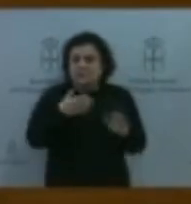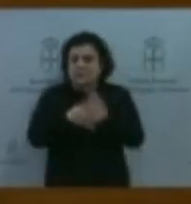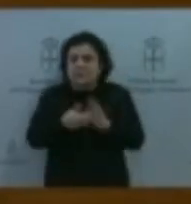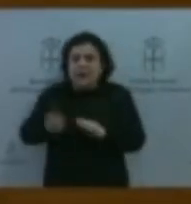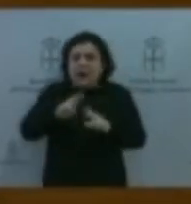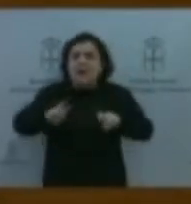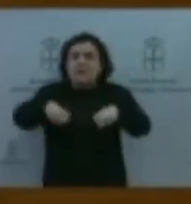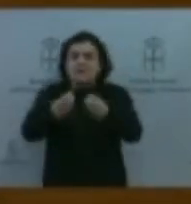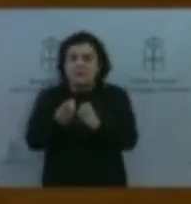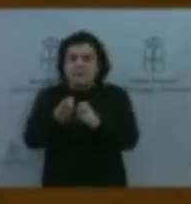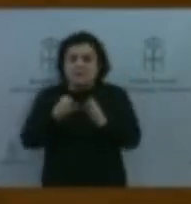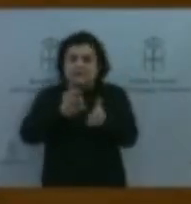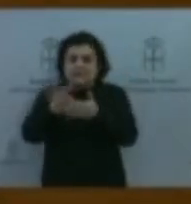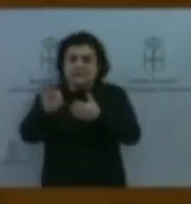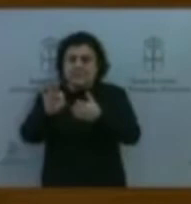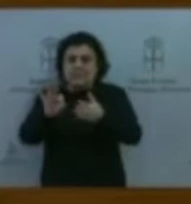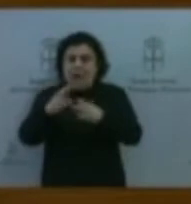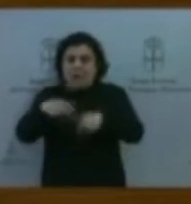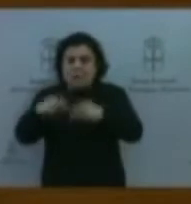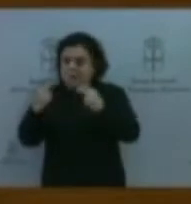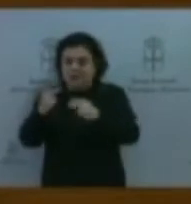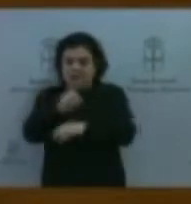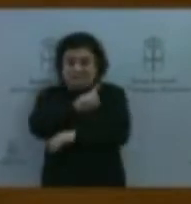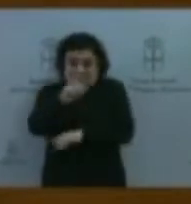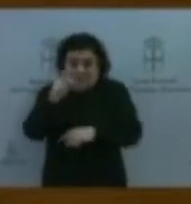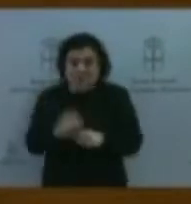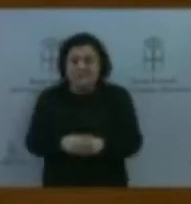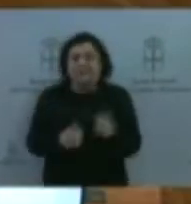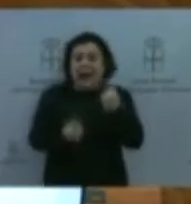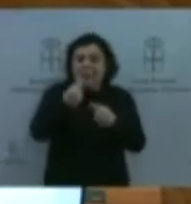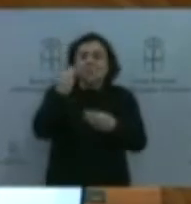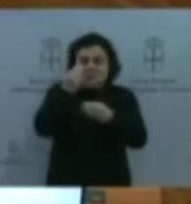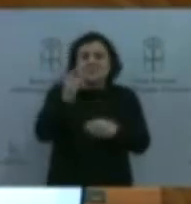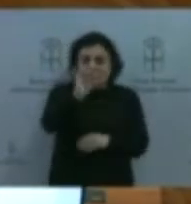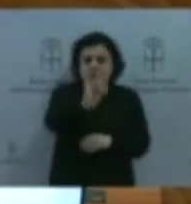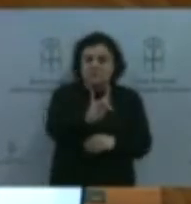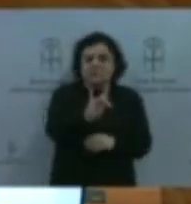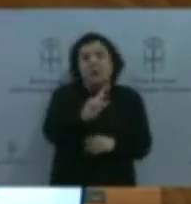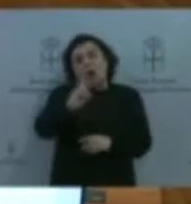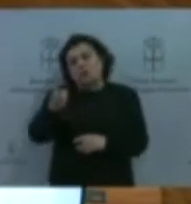Algunos creemos que sí y otros lo que ven es una oportunidad.